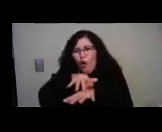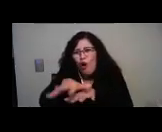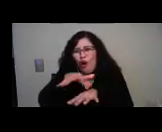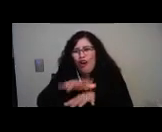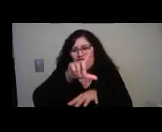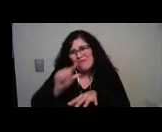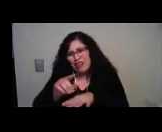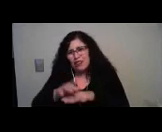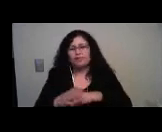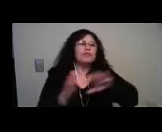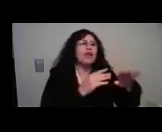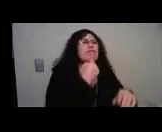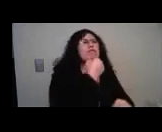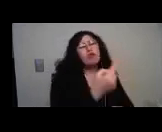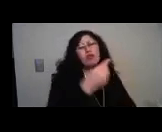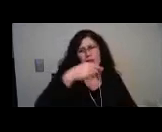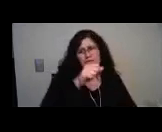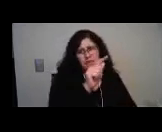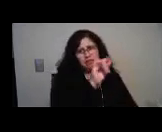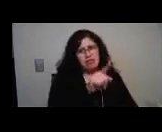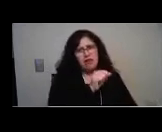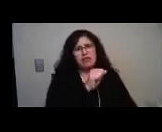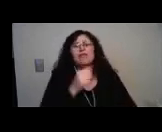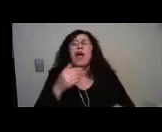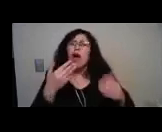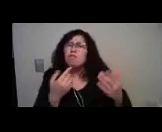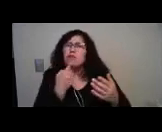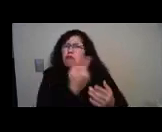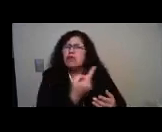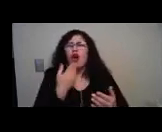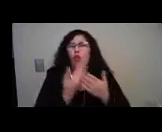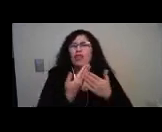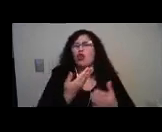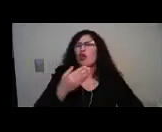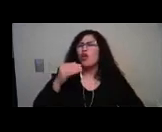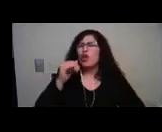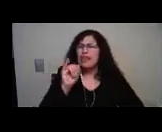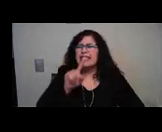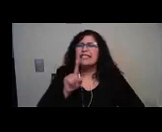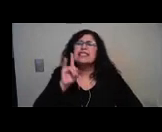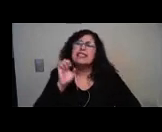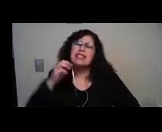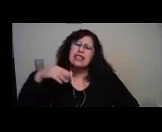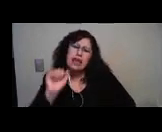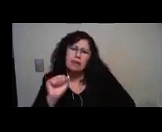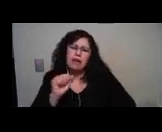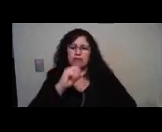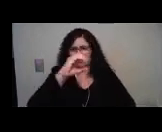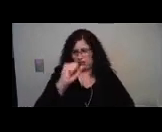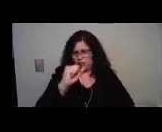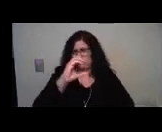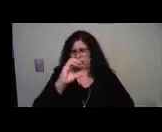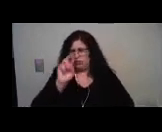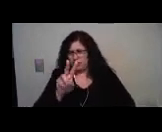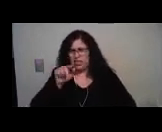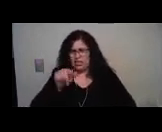profe, entonces cuando es una isquemia, es solamente cuando hay, o sea, un accidente cerebrovascular es solamente cuando hay